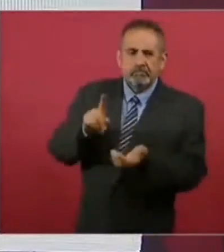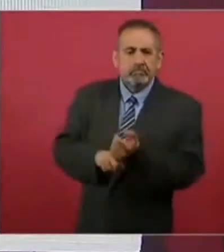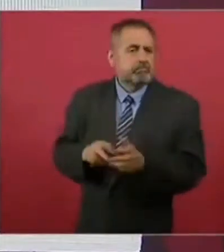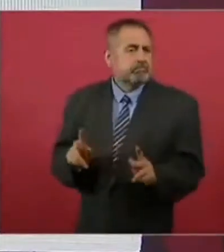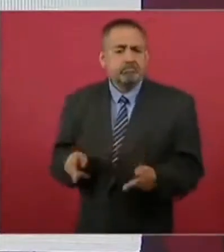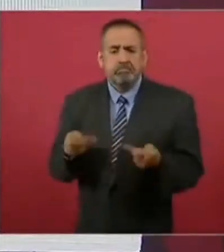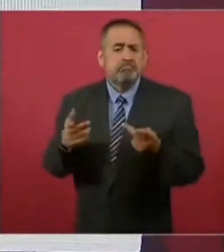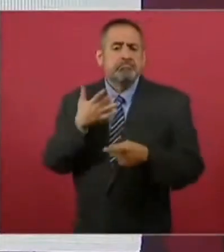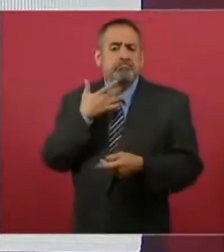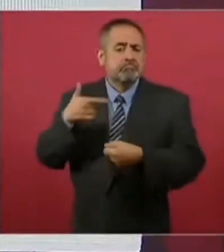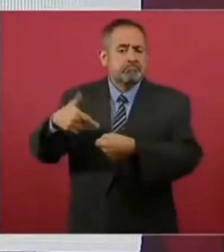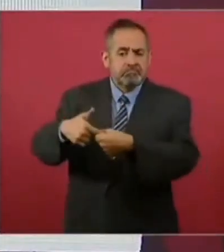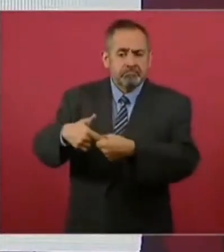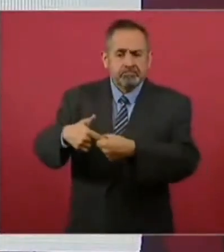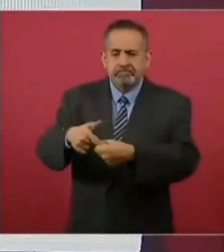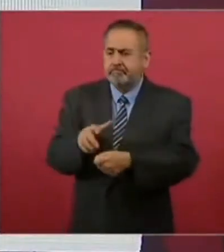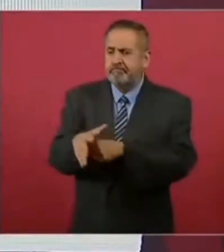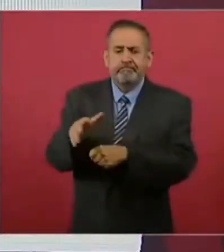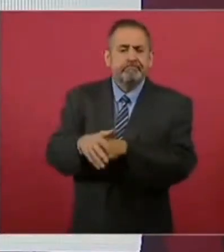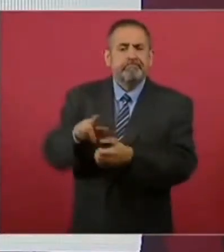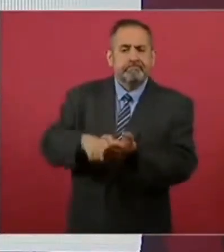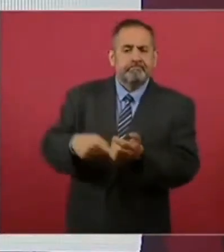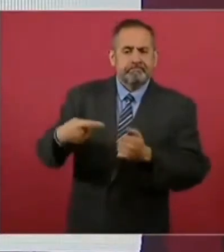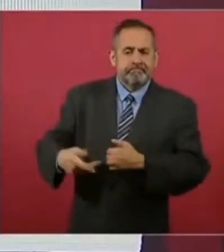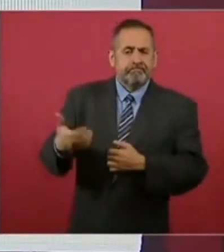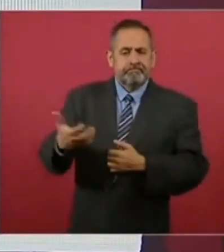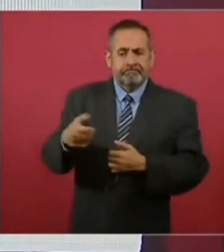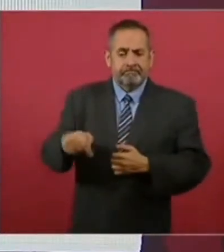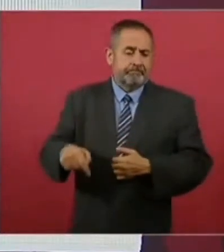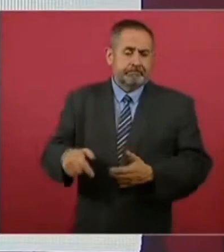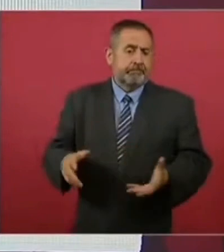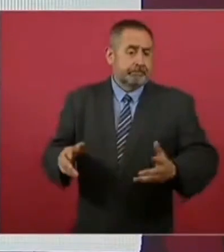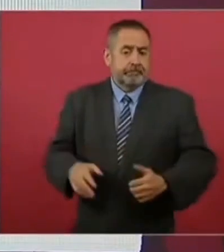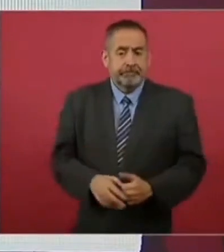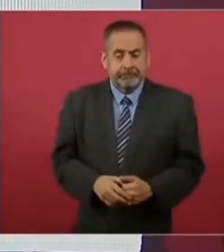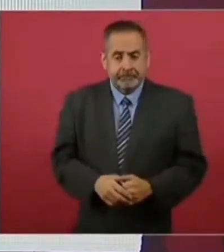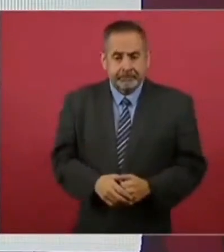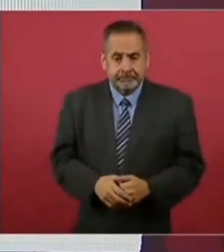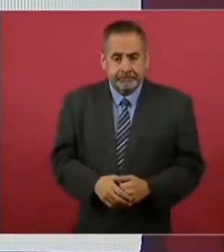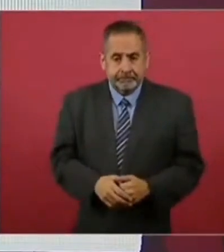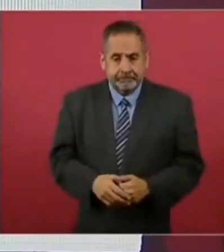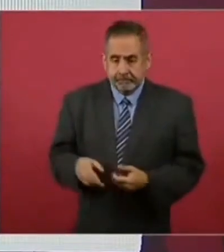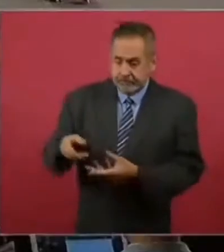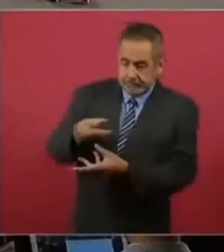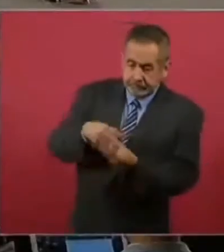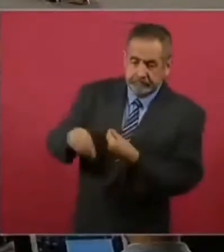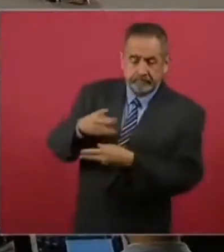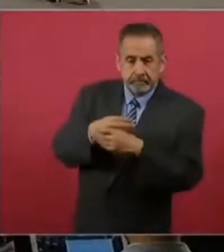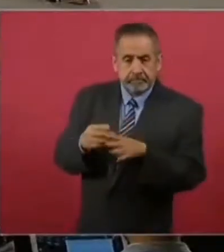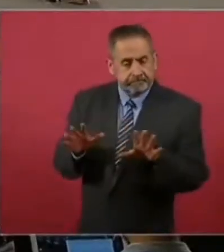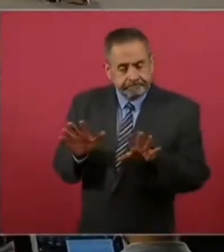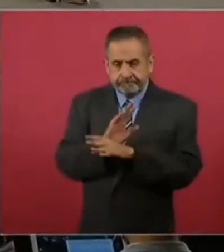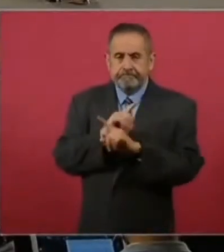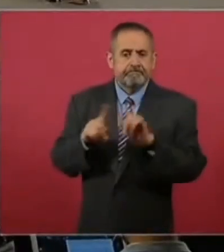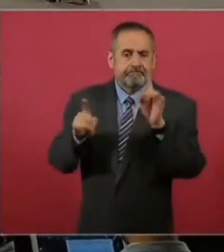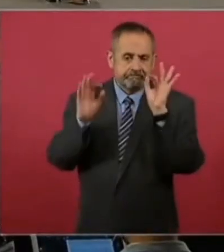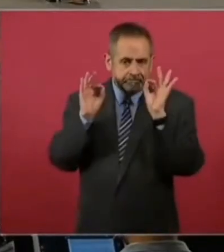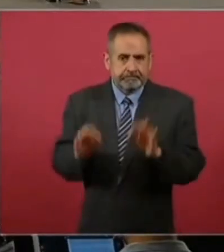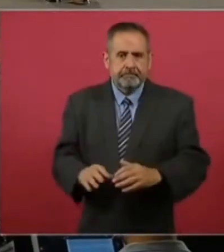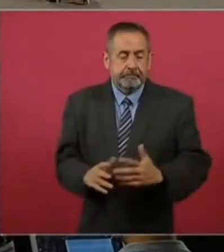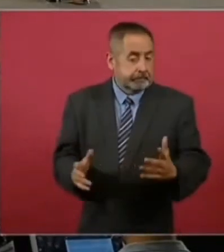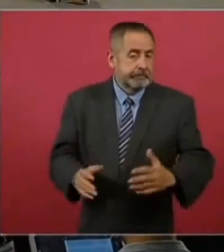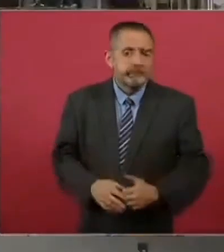venta de gasolinas, de combustible. Es una reconversión.